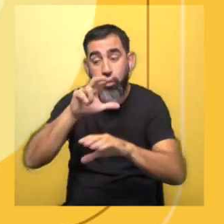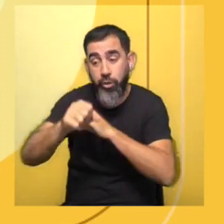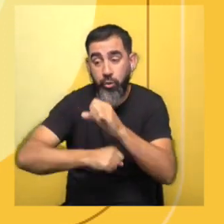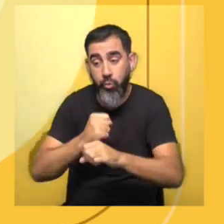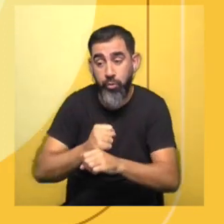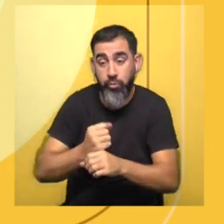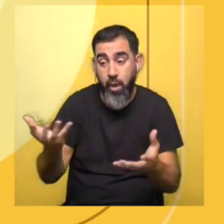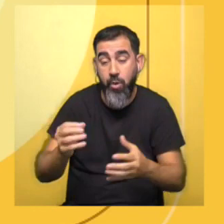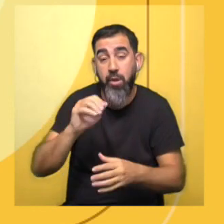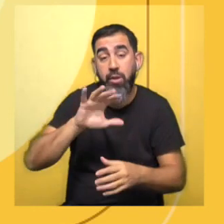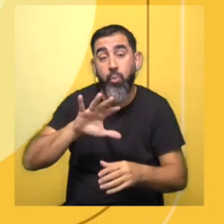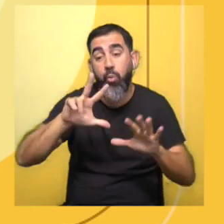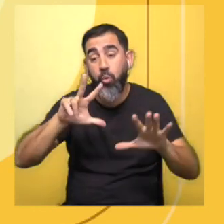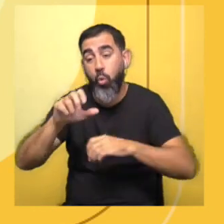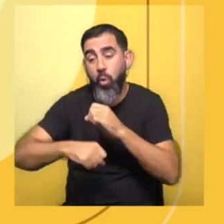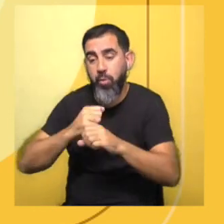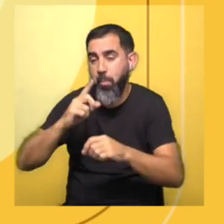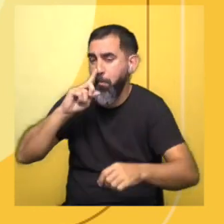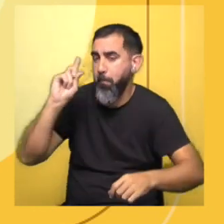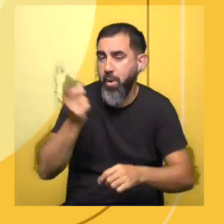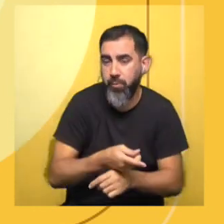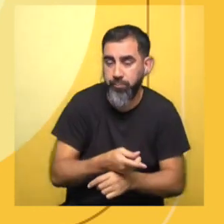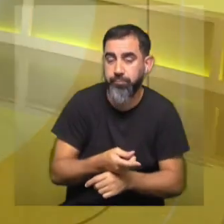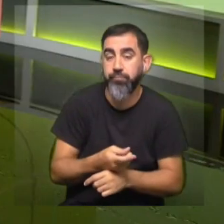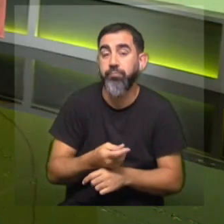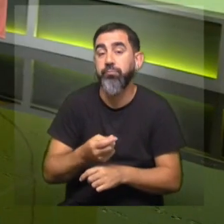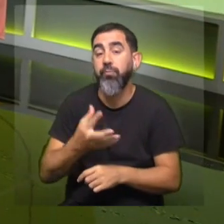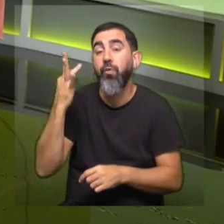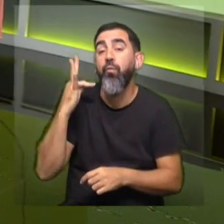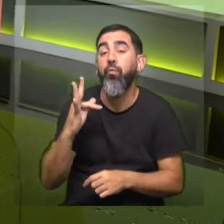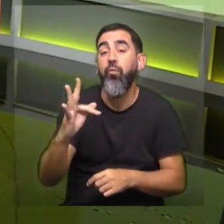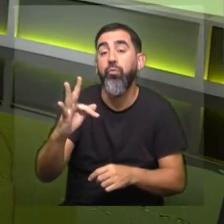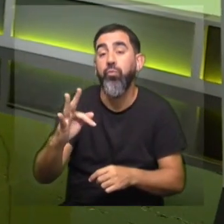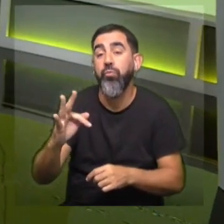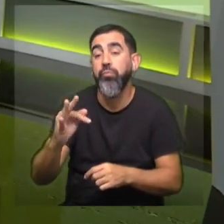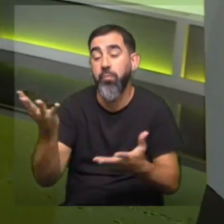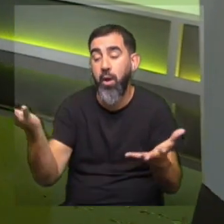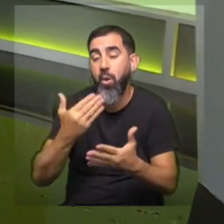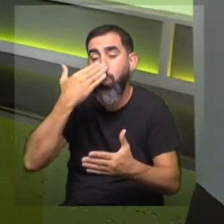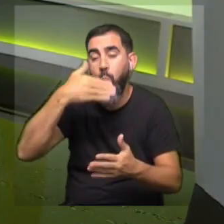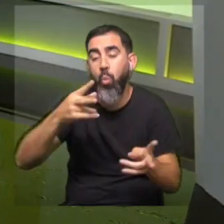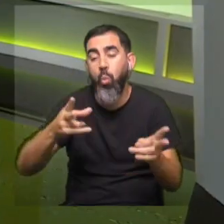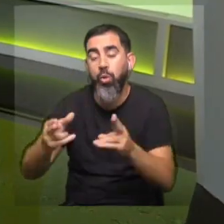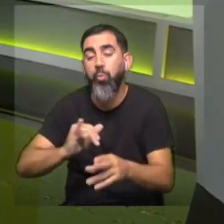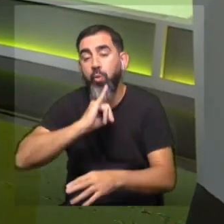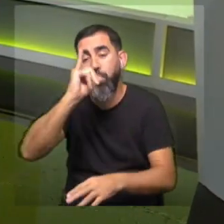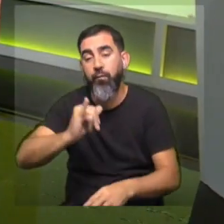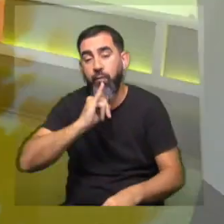los 58 años, vemos ese aceleramiento. ¿Qué nos depara la próxima vez? Eso es lo que vamos a ver en la última parte del informe. Dale.